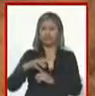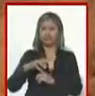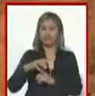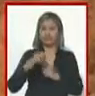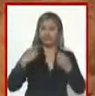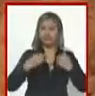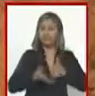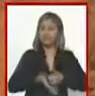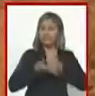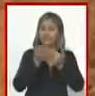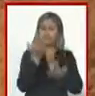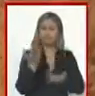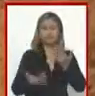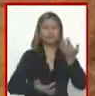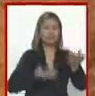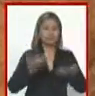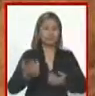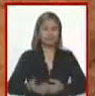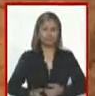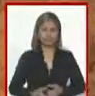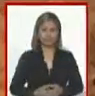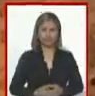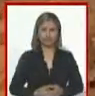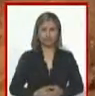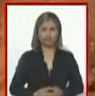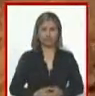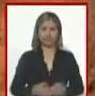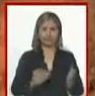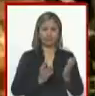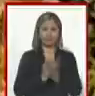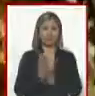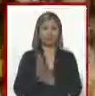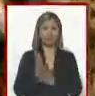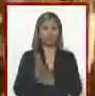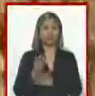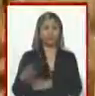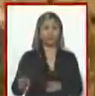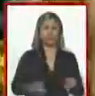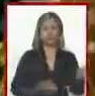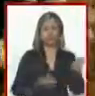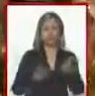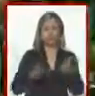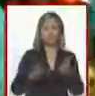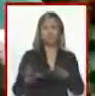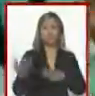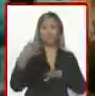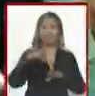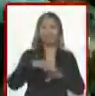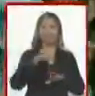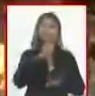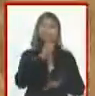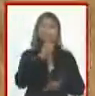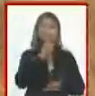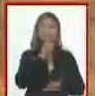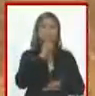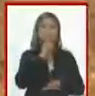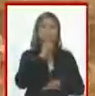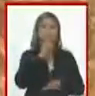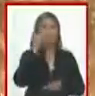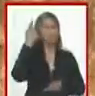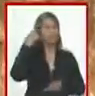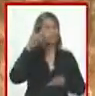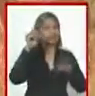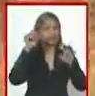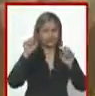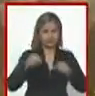va a mitigar el fuego. ¿De qué manera? A través de un sistema de carga de agua a través